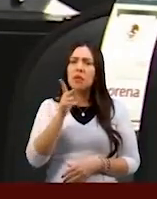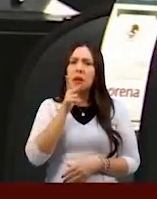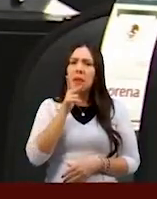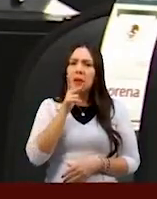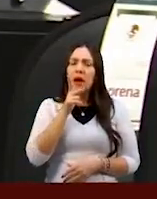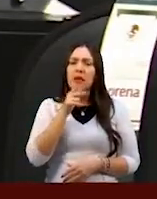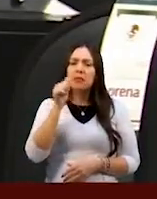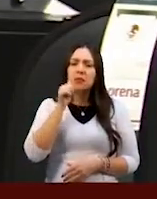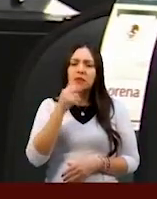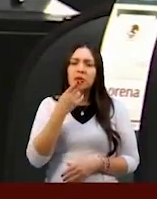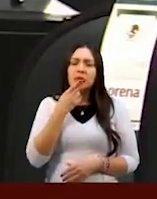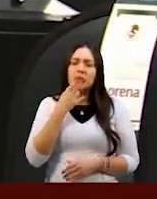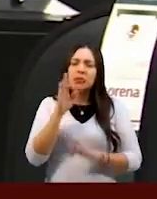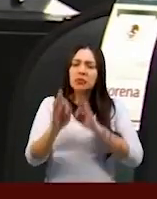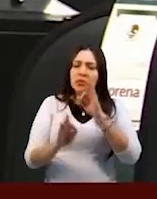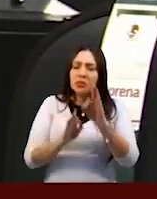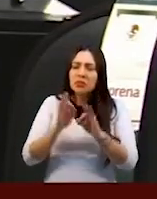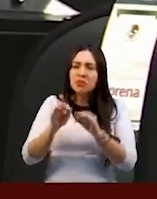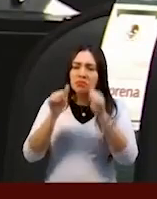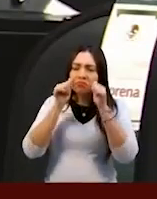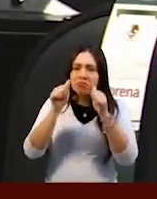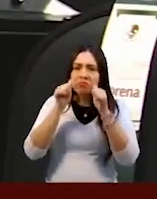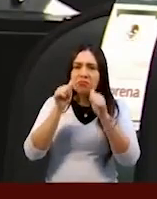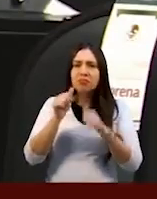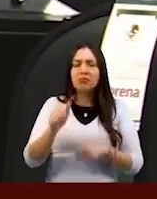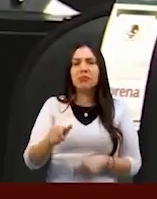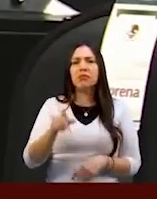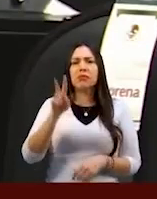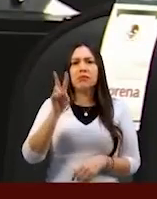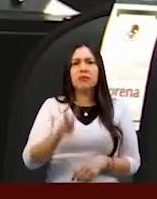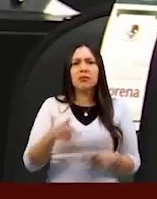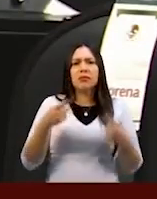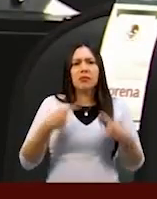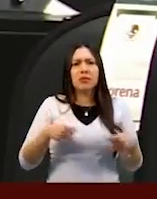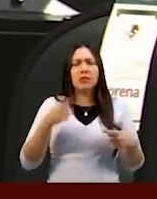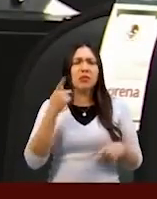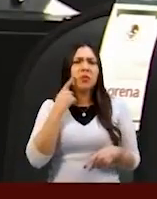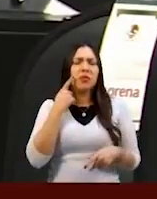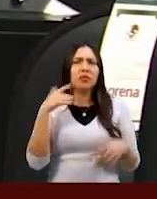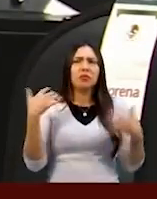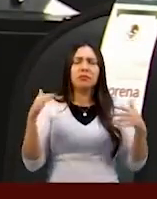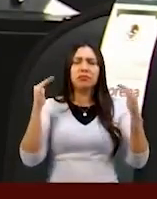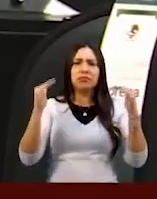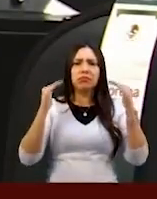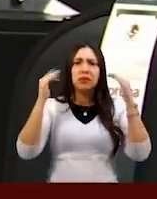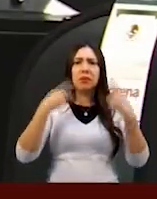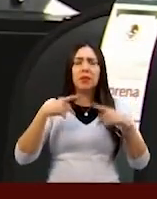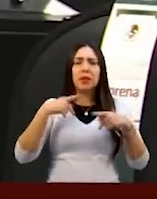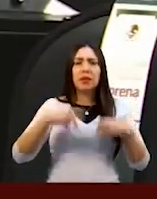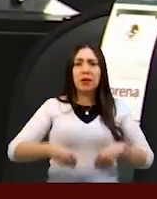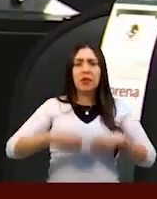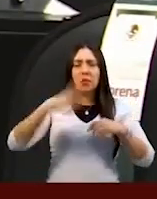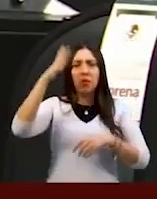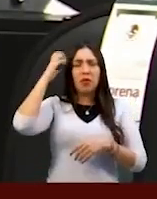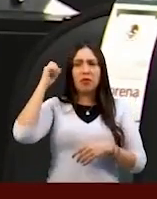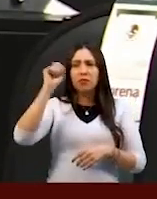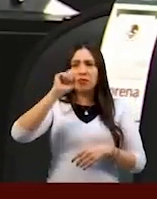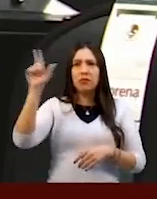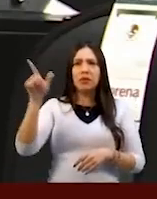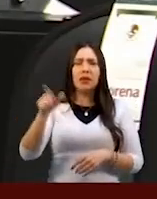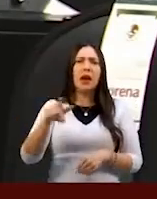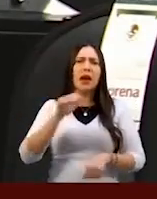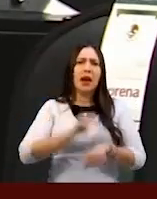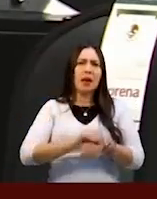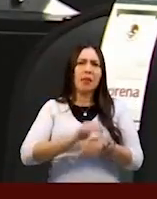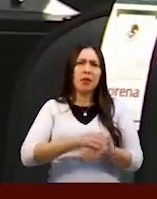ejemplar, un morelense destacado, un buen amigo. Juan Pablo, sobre